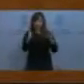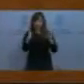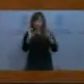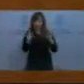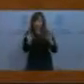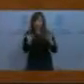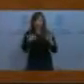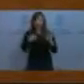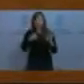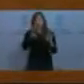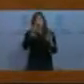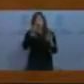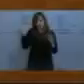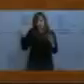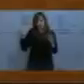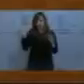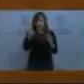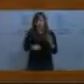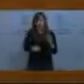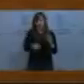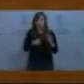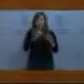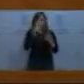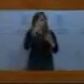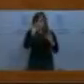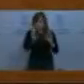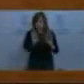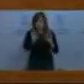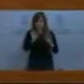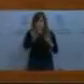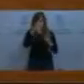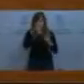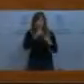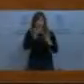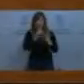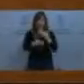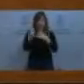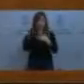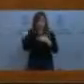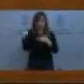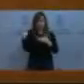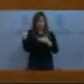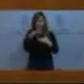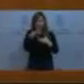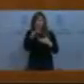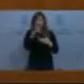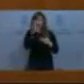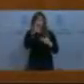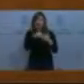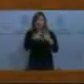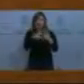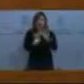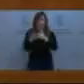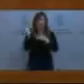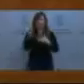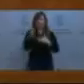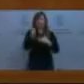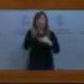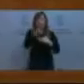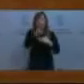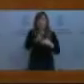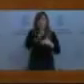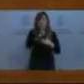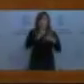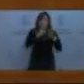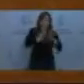mismo en otros años, pero en este año, 2015, que es el último medido, porque del 2016 solo tenemos el primer semestre,